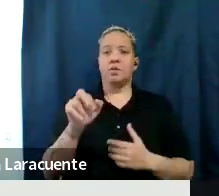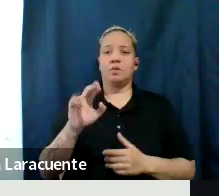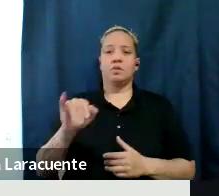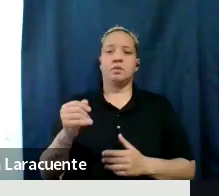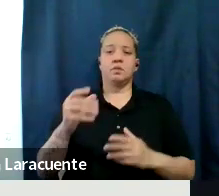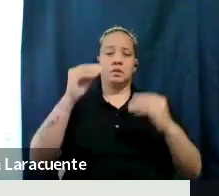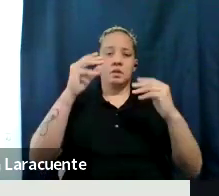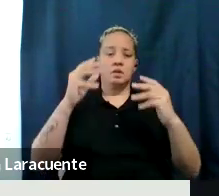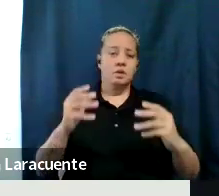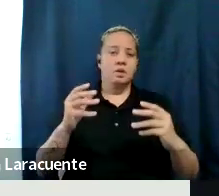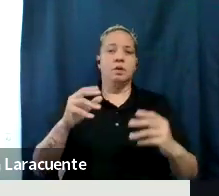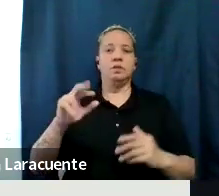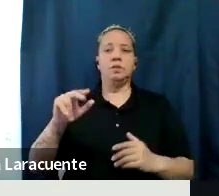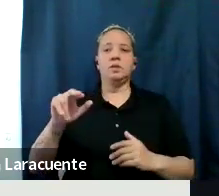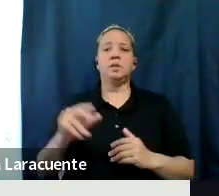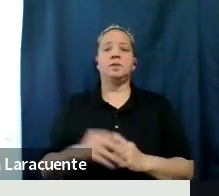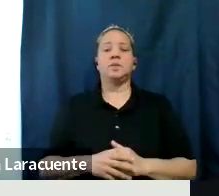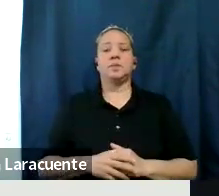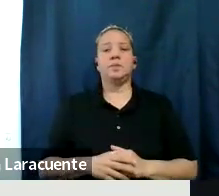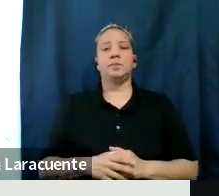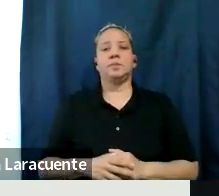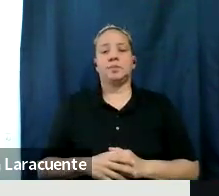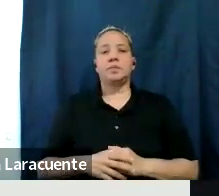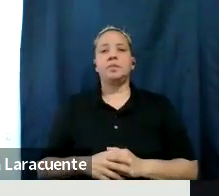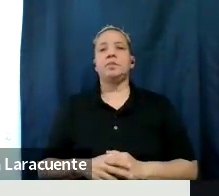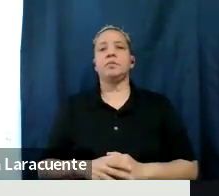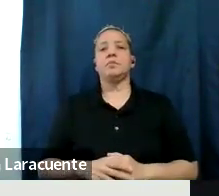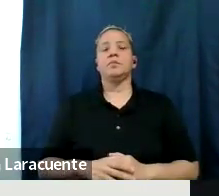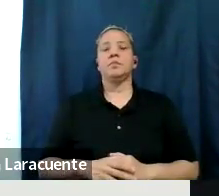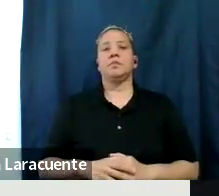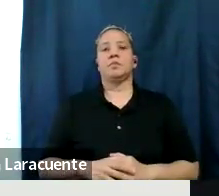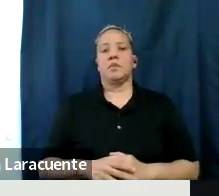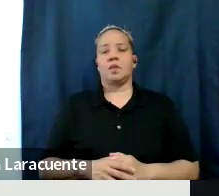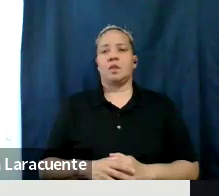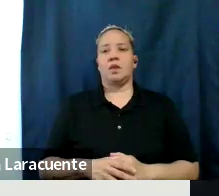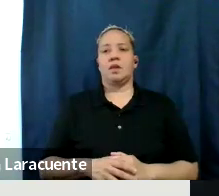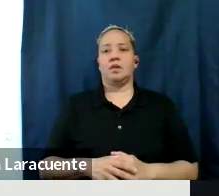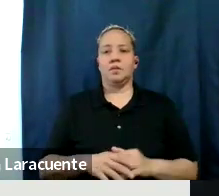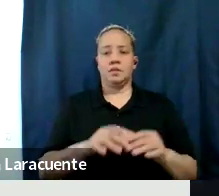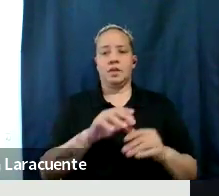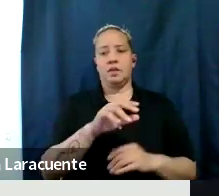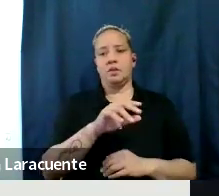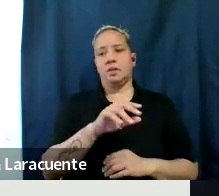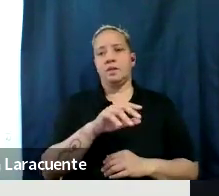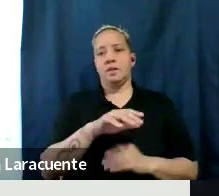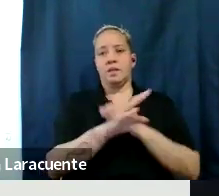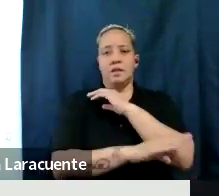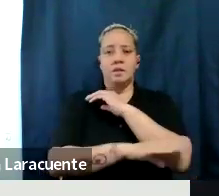académicos riopiedrenses. En aquella estancia en la isla entre septiembre y noviembre de